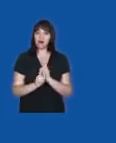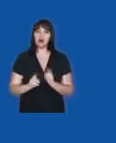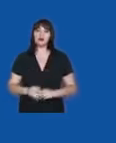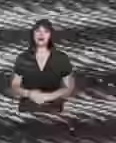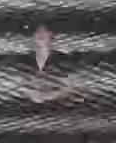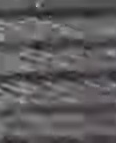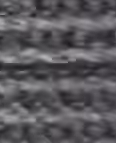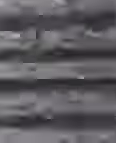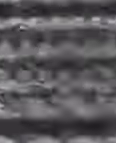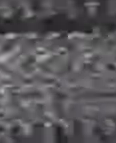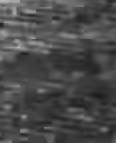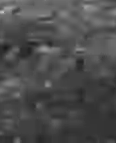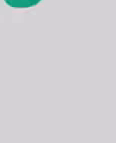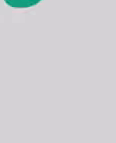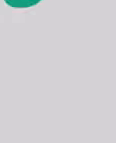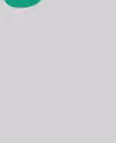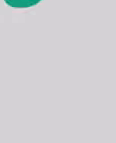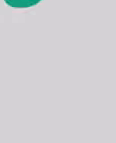cambie.